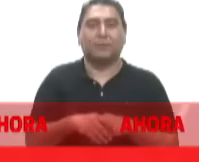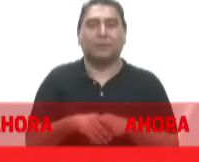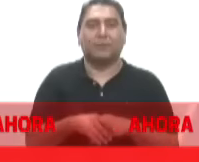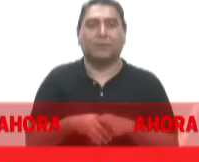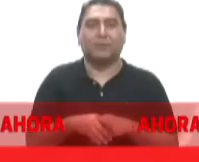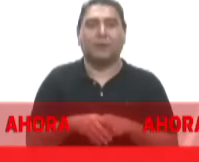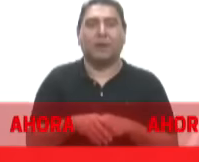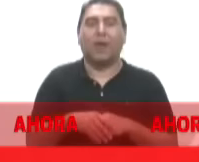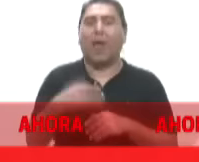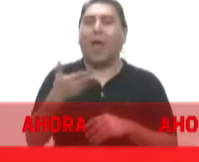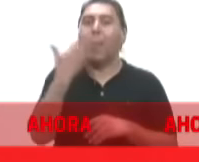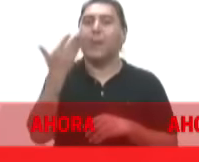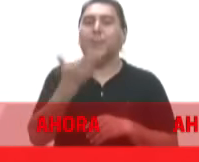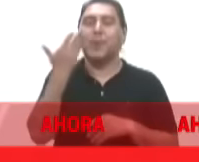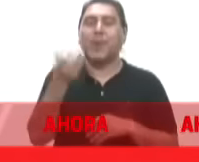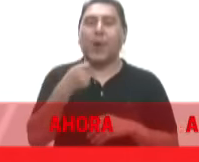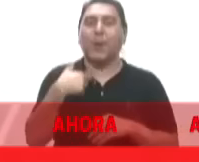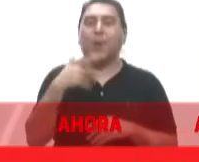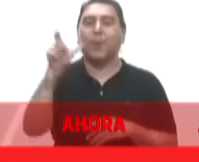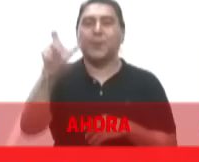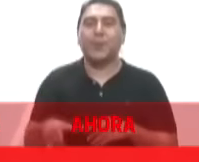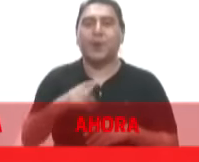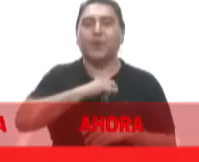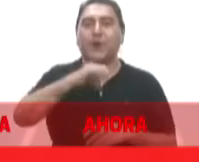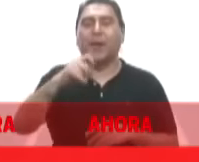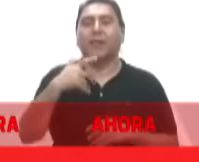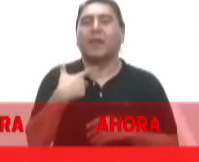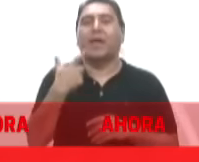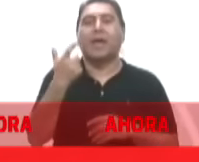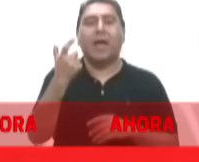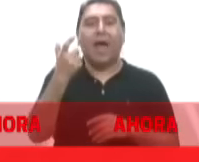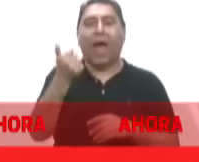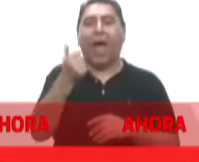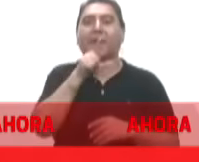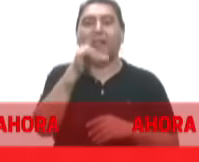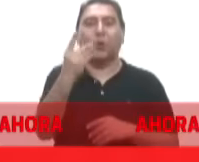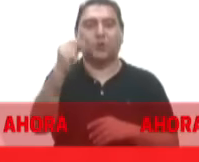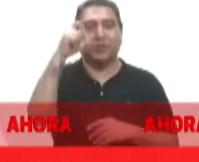Tiene la palabra como miembro informante el senador Ezequiel Atauche.